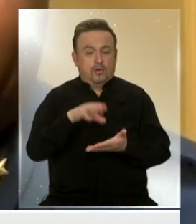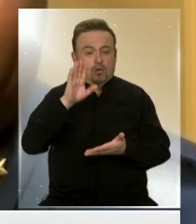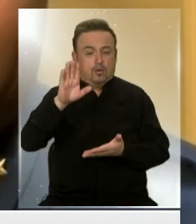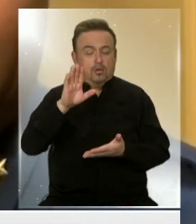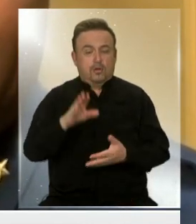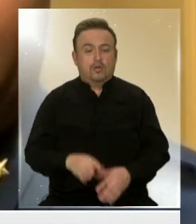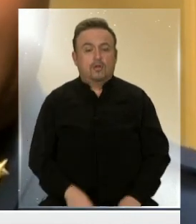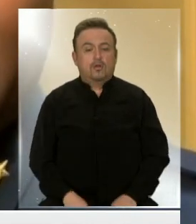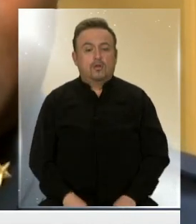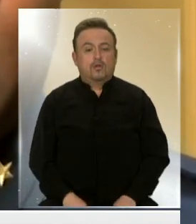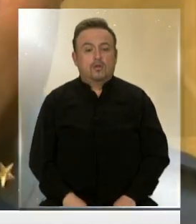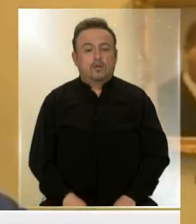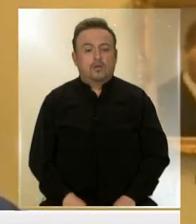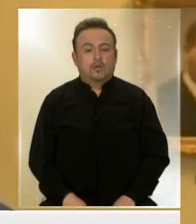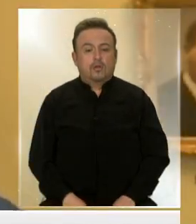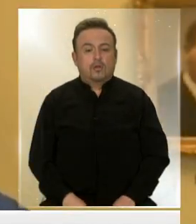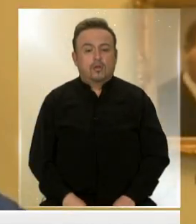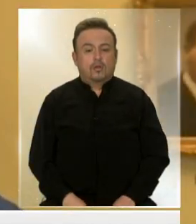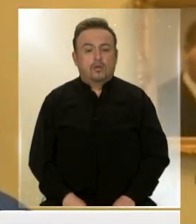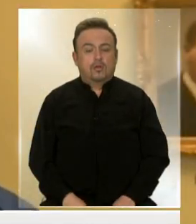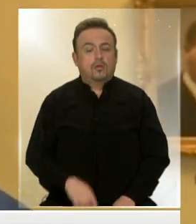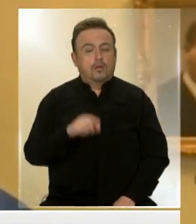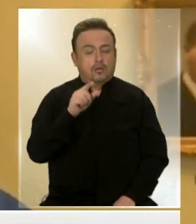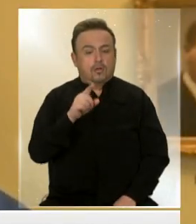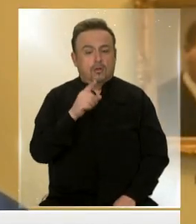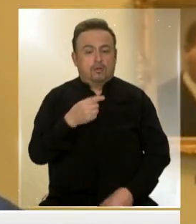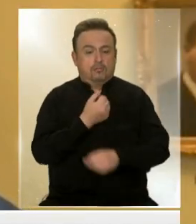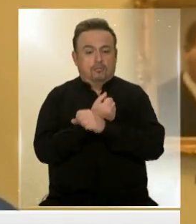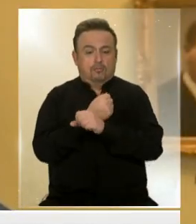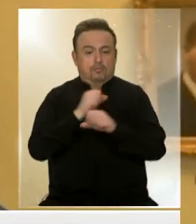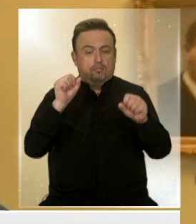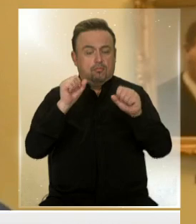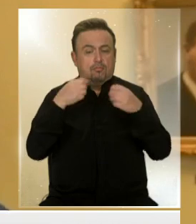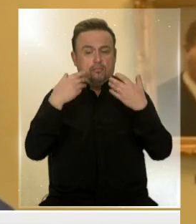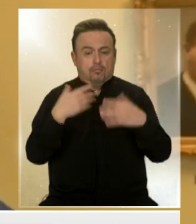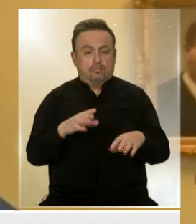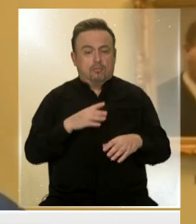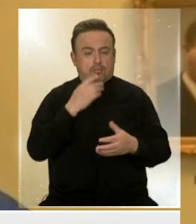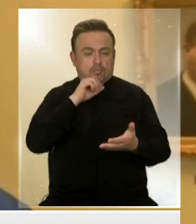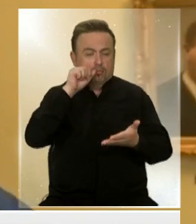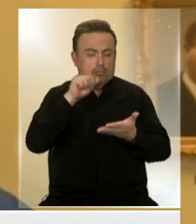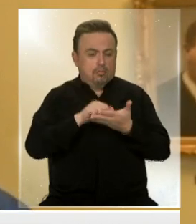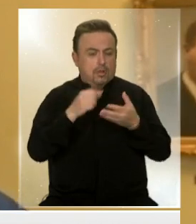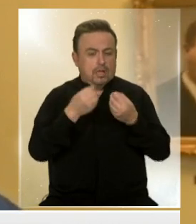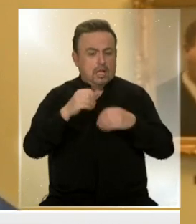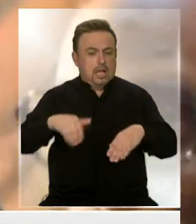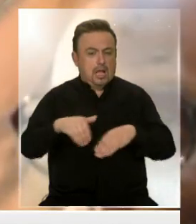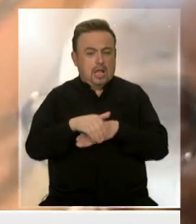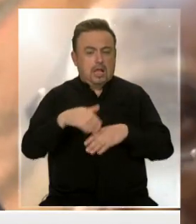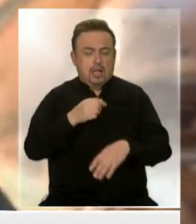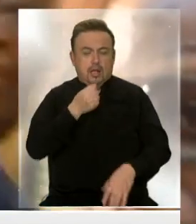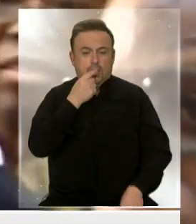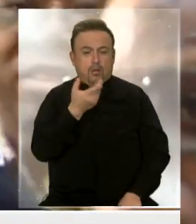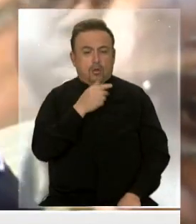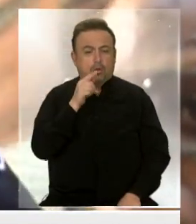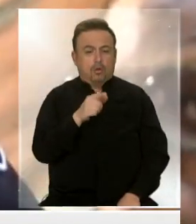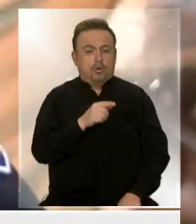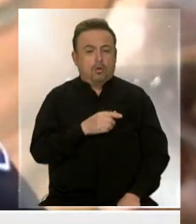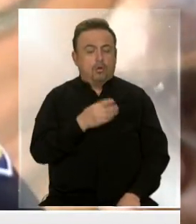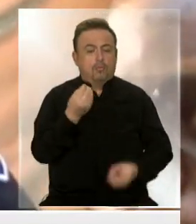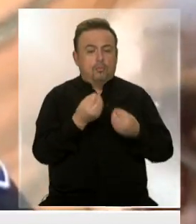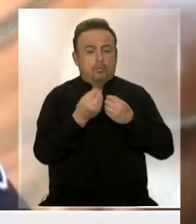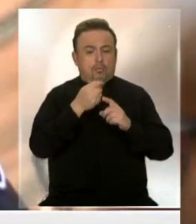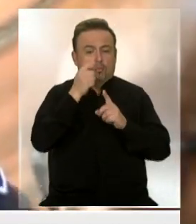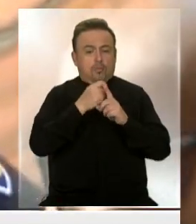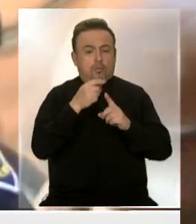Rochester, Laron Singletary, presentó su renuncia tras días de protestas en las calles y acusaciones de haber ocultado durante